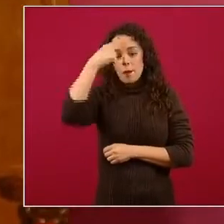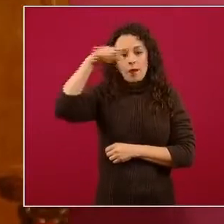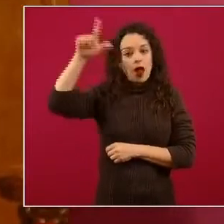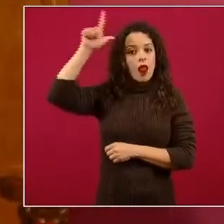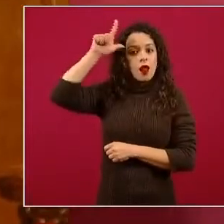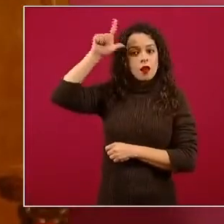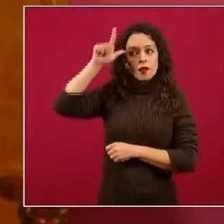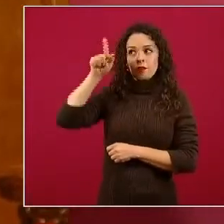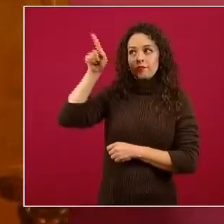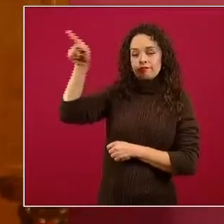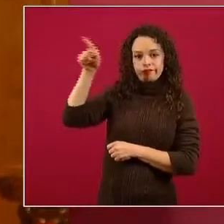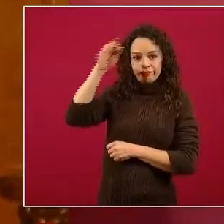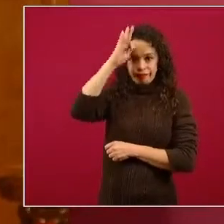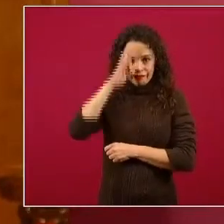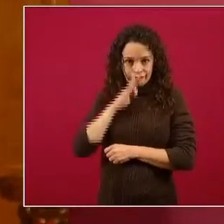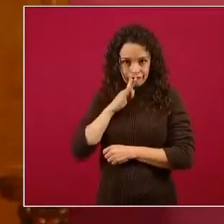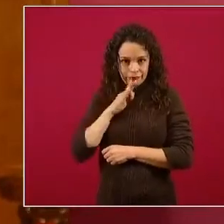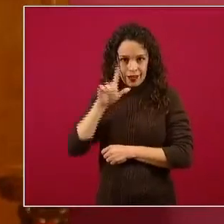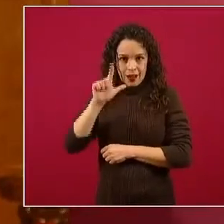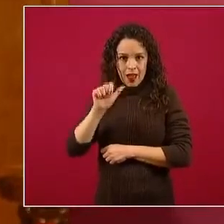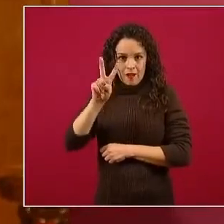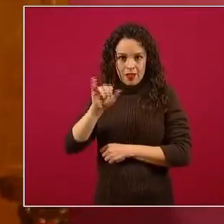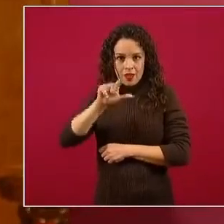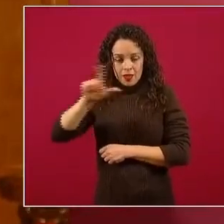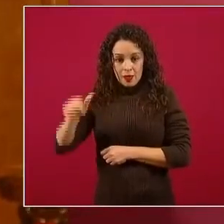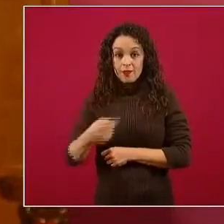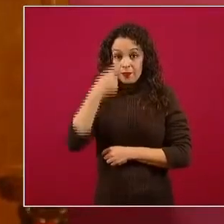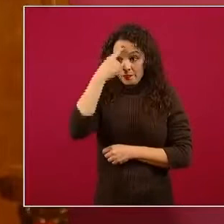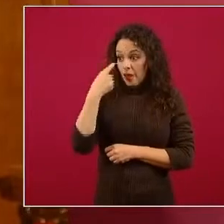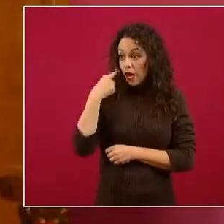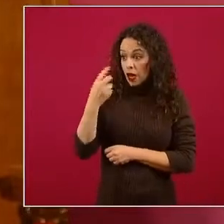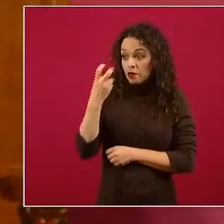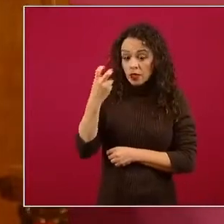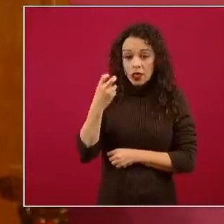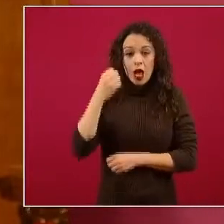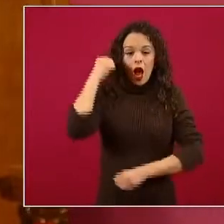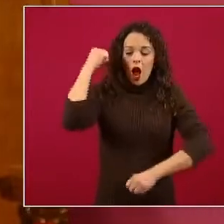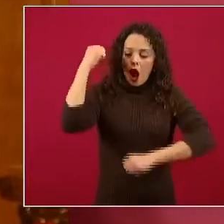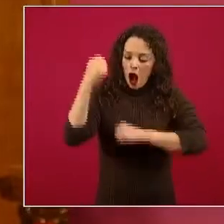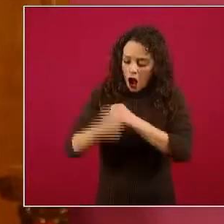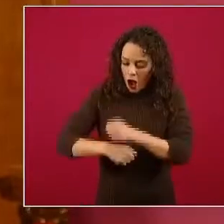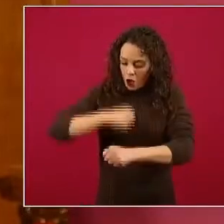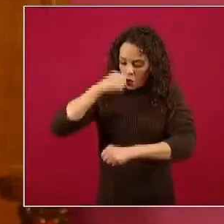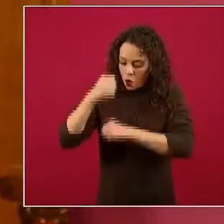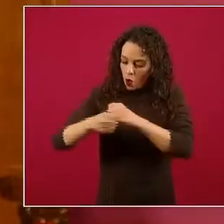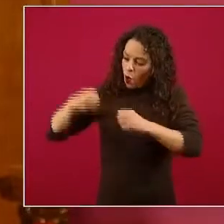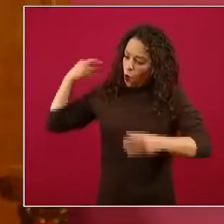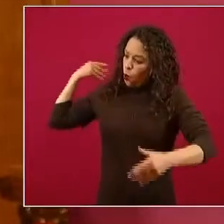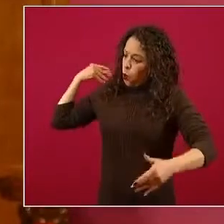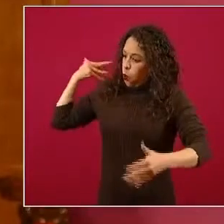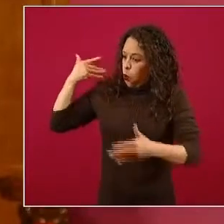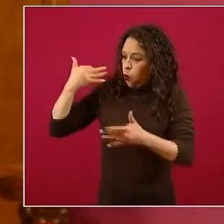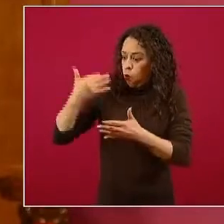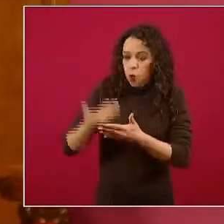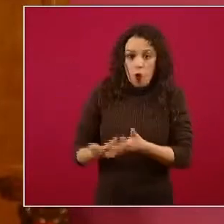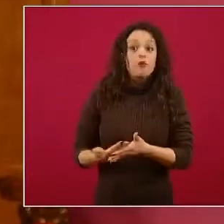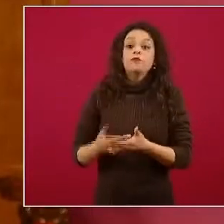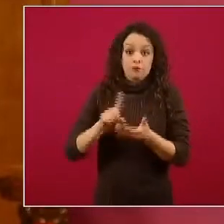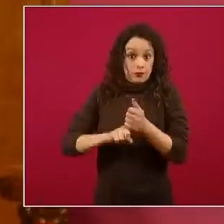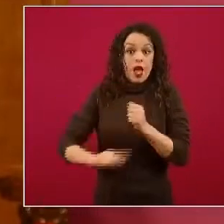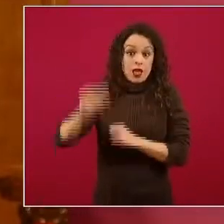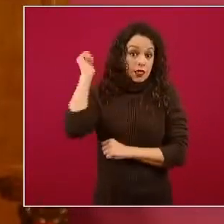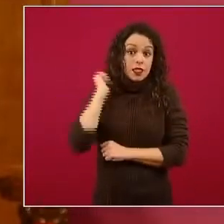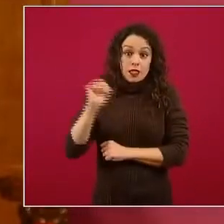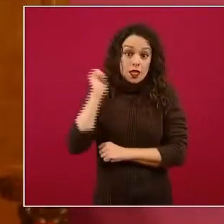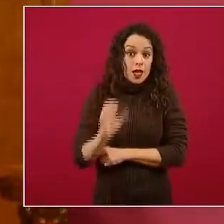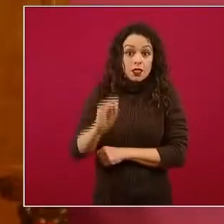vean ustedes la dimensión de las cosas. En muchísimos años, en décadas, en más de siglos de hecho, no se